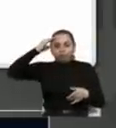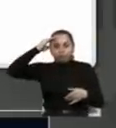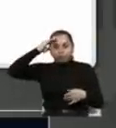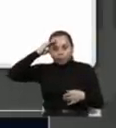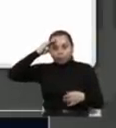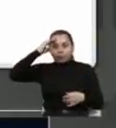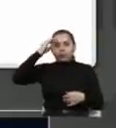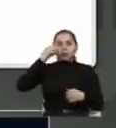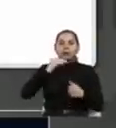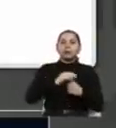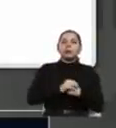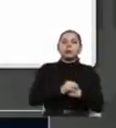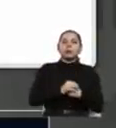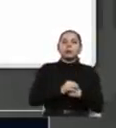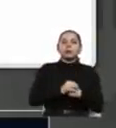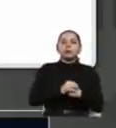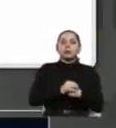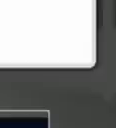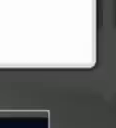policías,